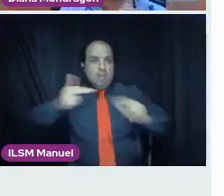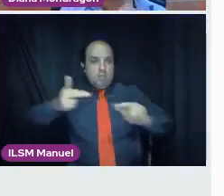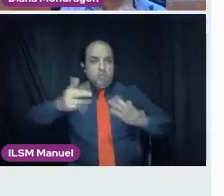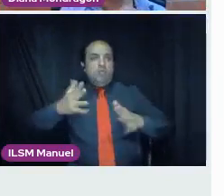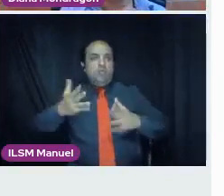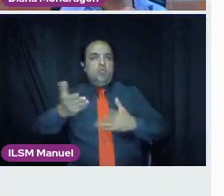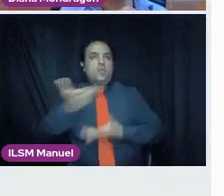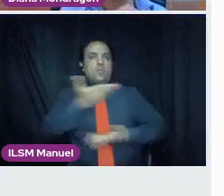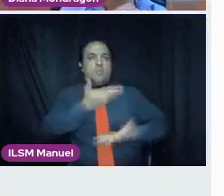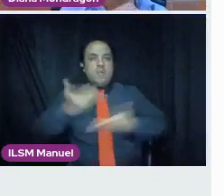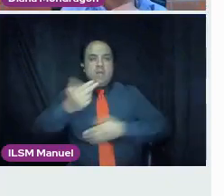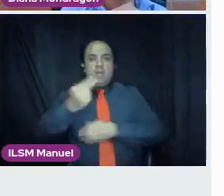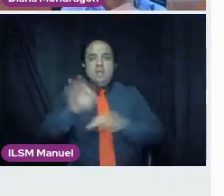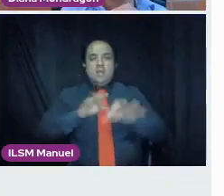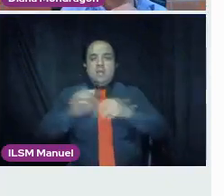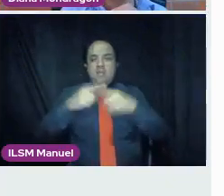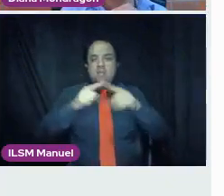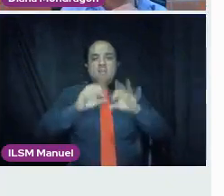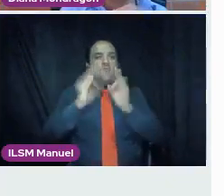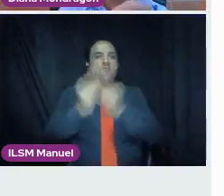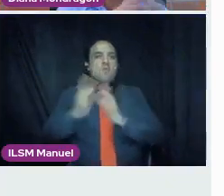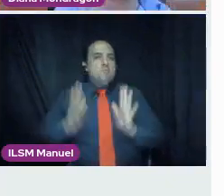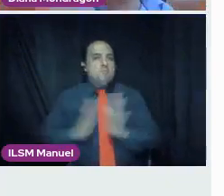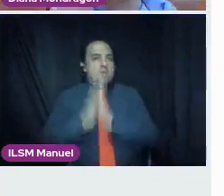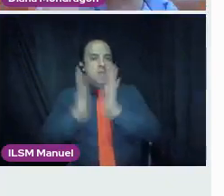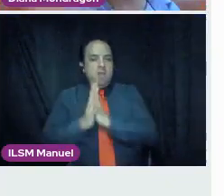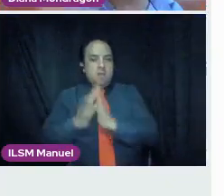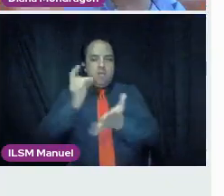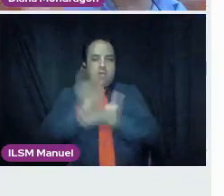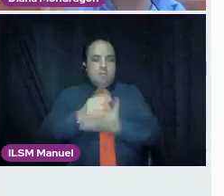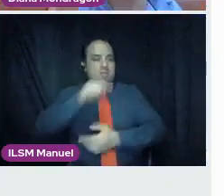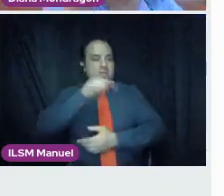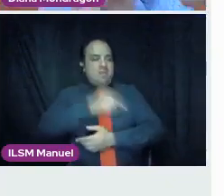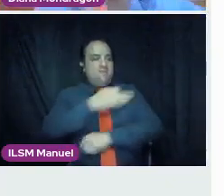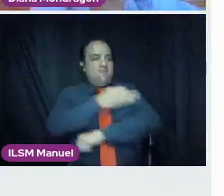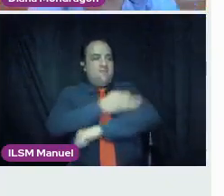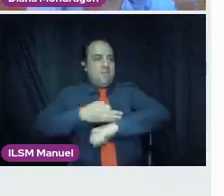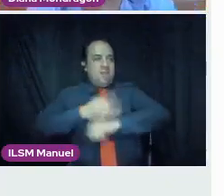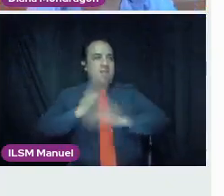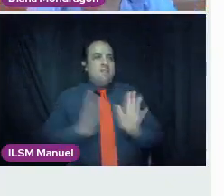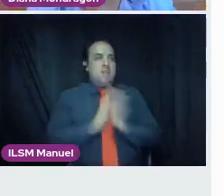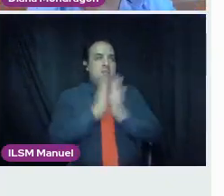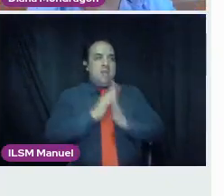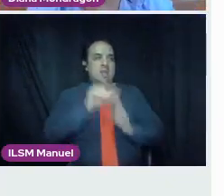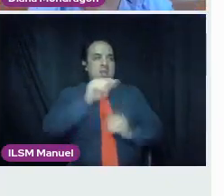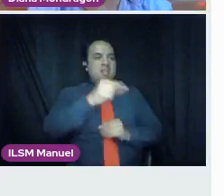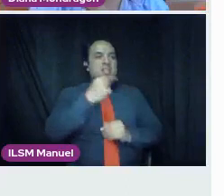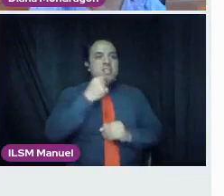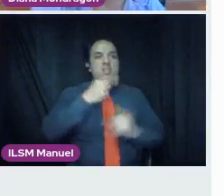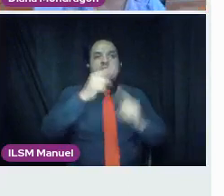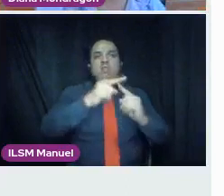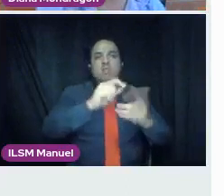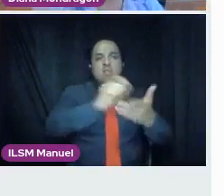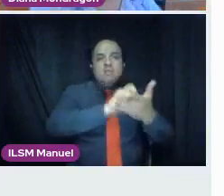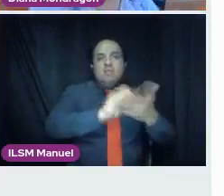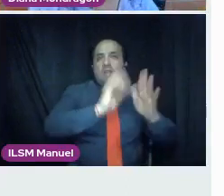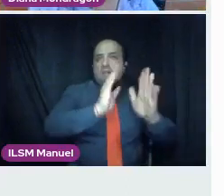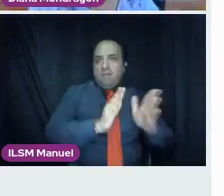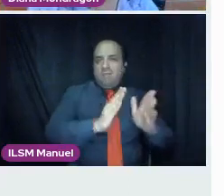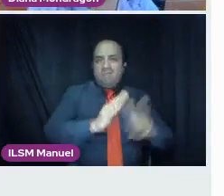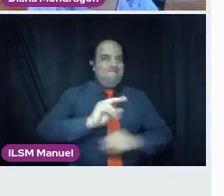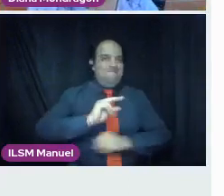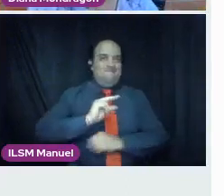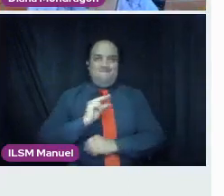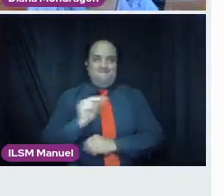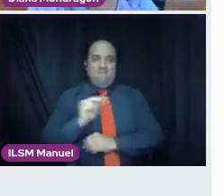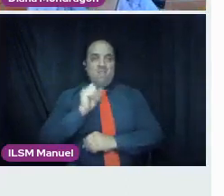formas de involucrarse. Ya no solamente es como que la familia tiene que participar en el que el niño haga la tarea, ¿no? También es importante